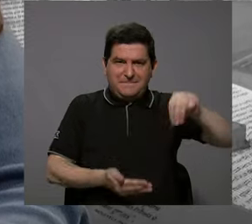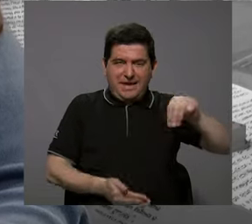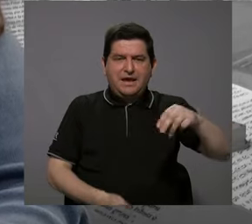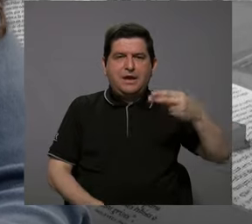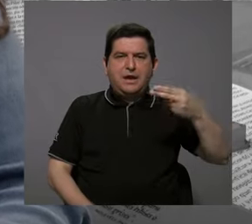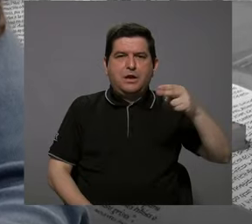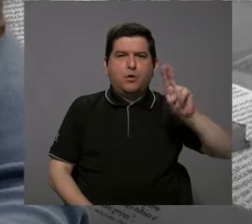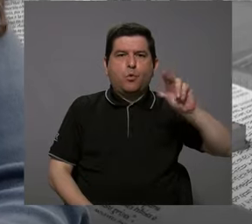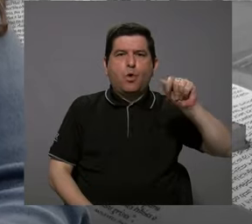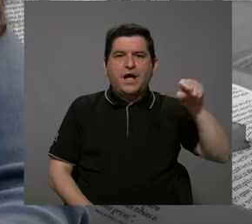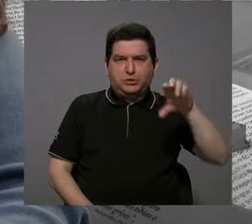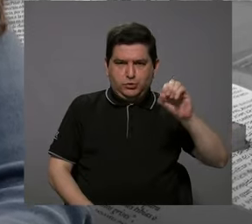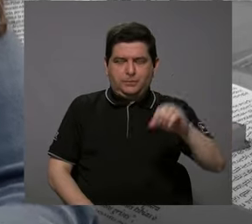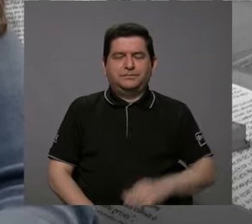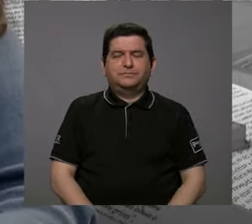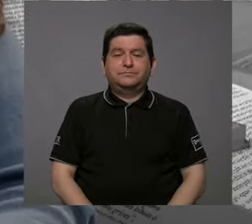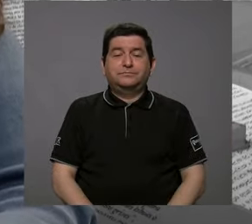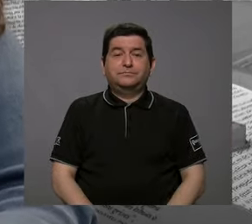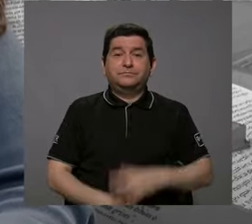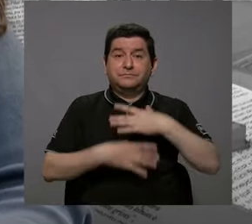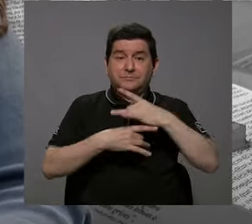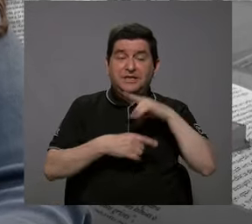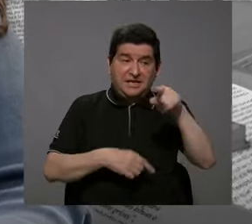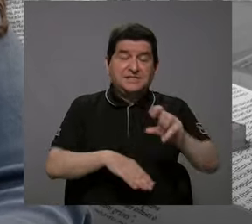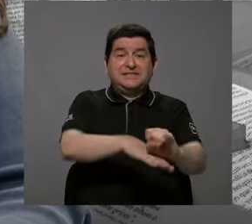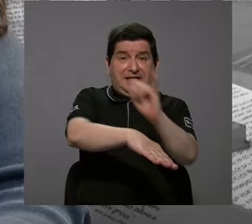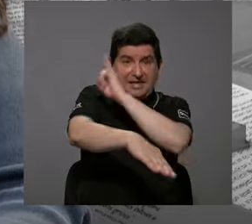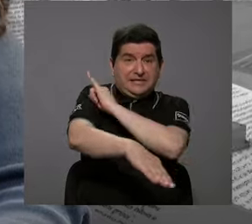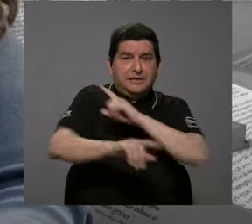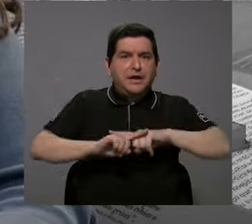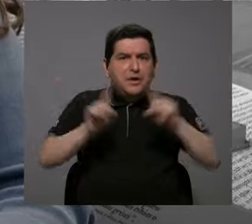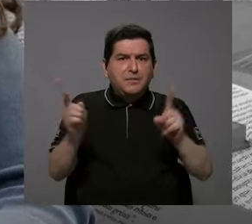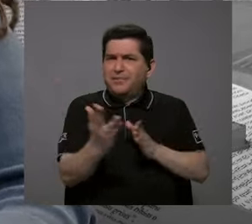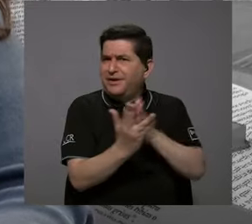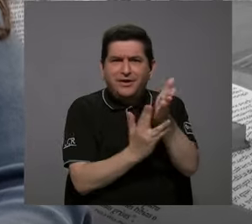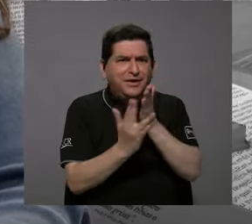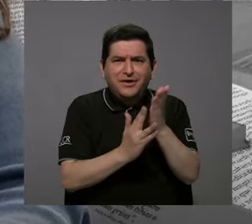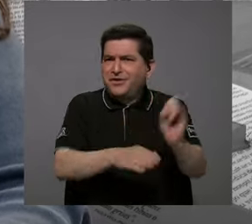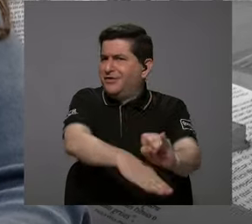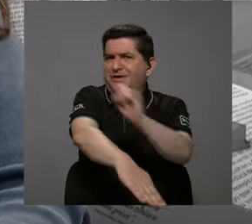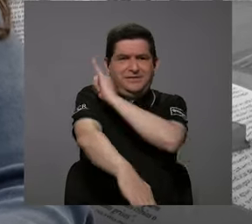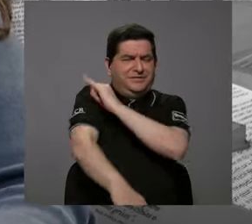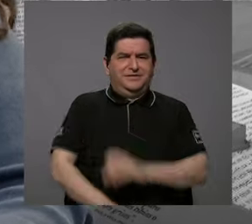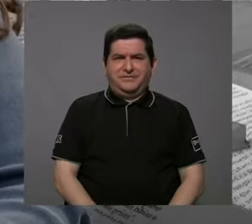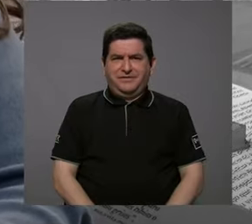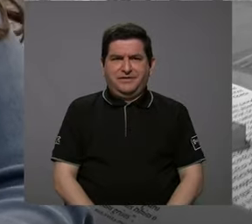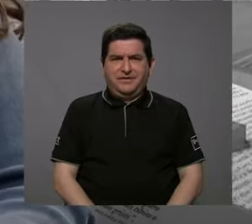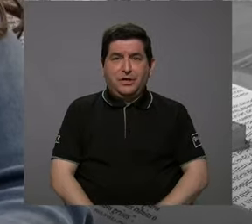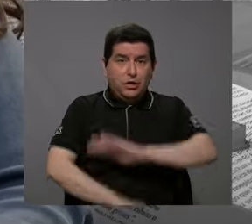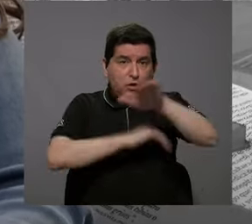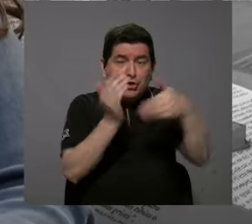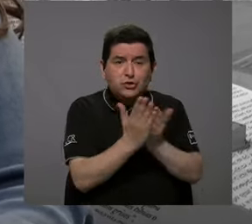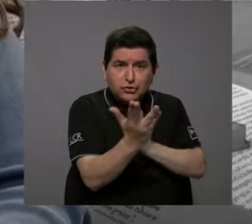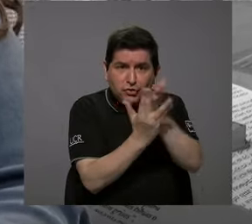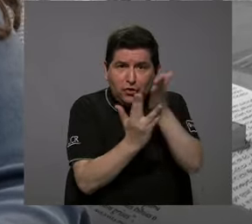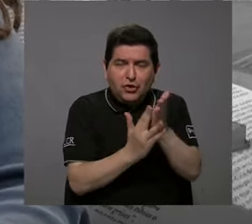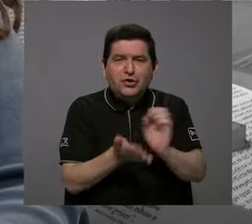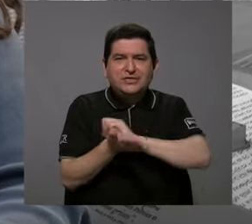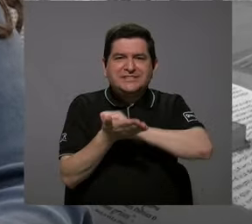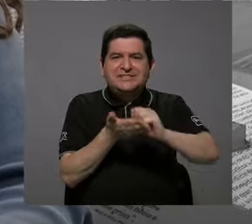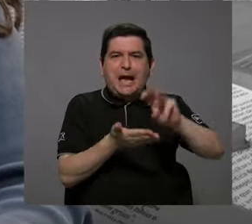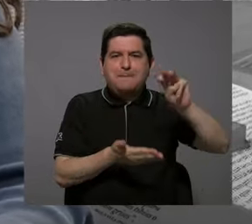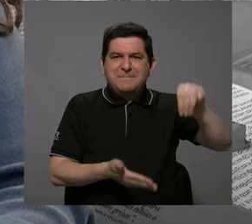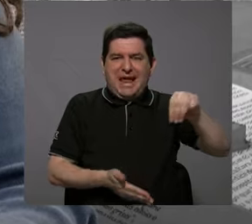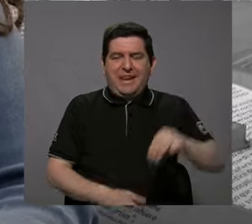de oazo que curiosamente está en acer pero no tiene accesos por acer tiene todos sus accesos por San